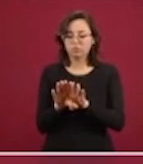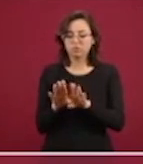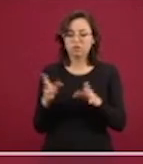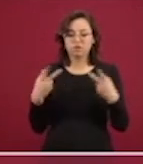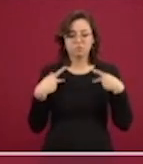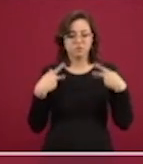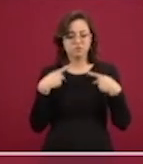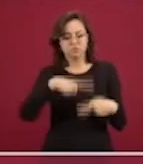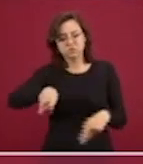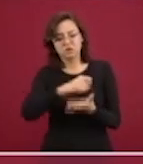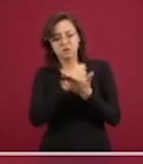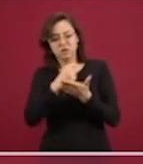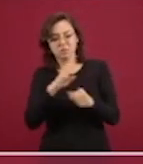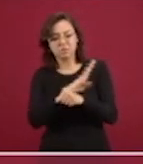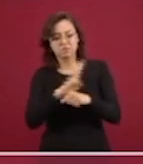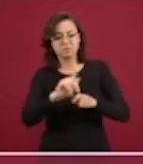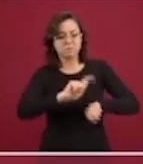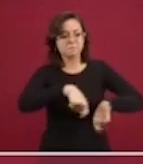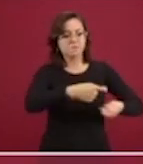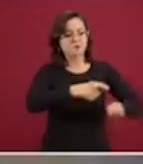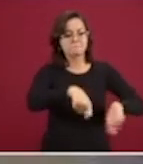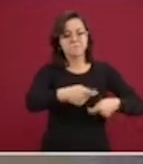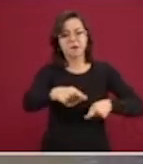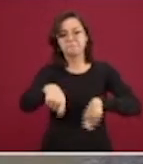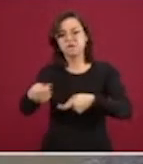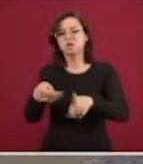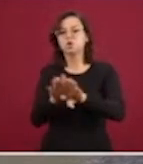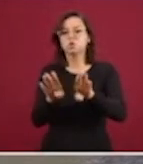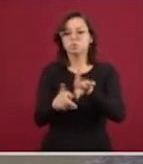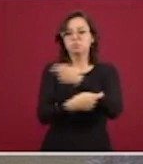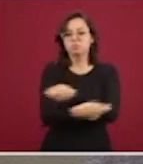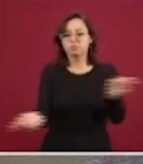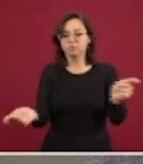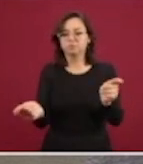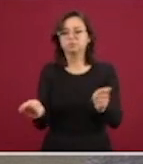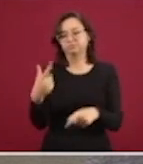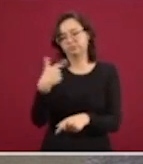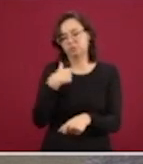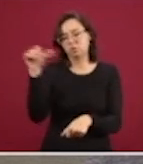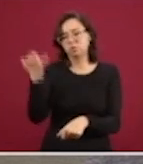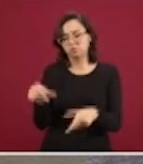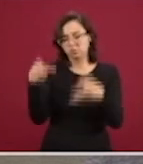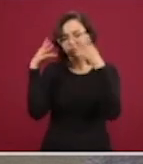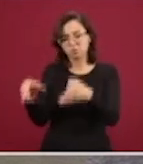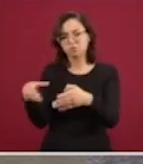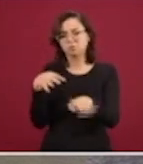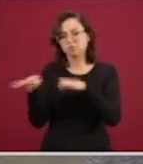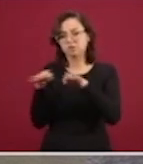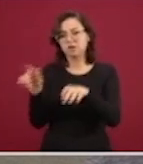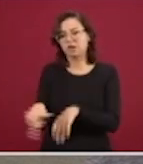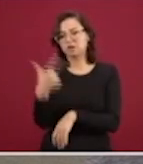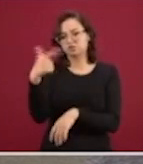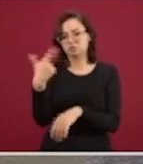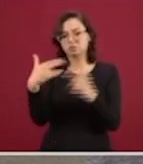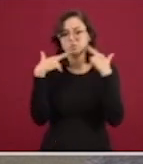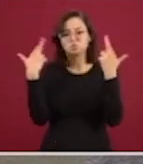seleccionar a los beneficiarios de los créditos y cómo se va a distribuir. A eso me voy a dedicar hoy, tengo una reunión a las